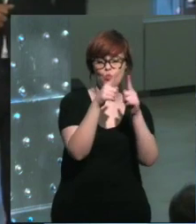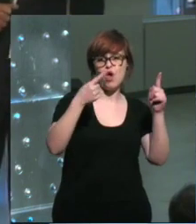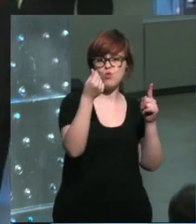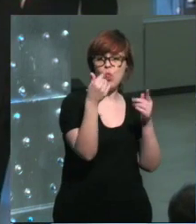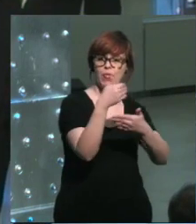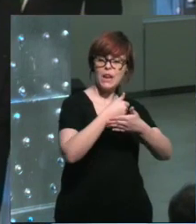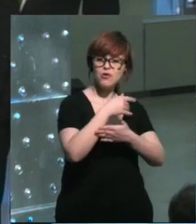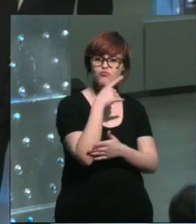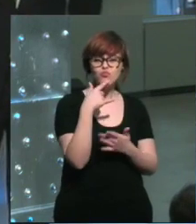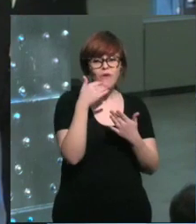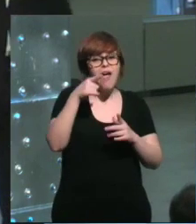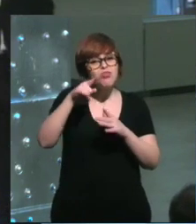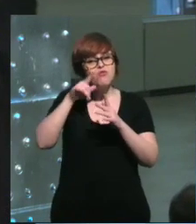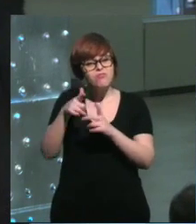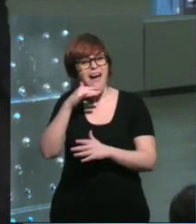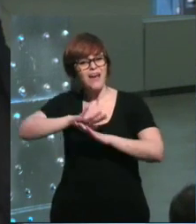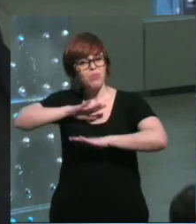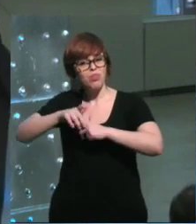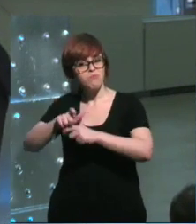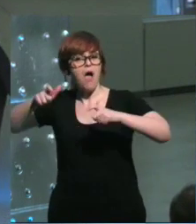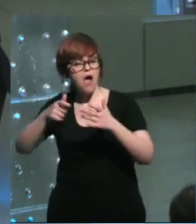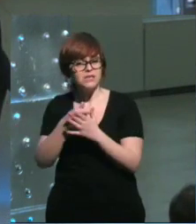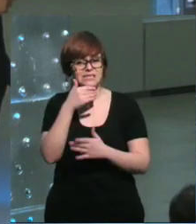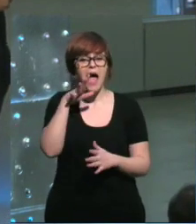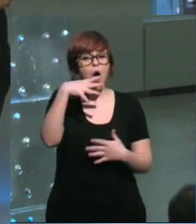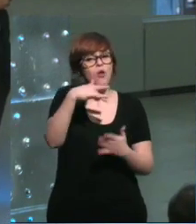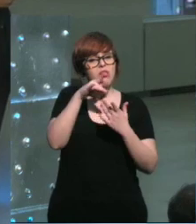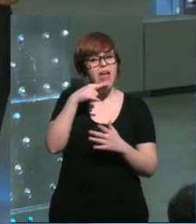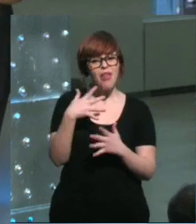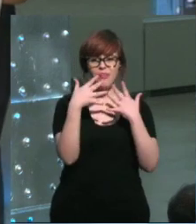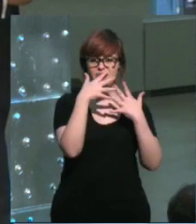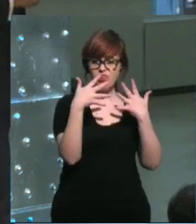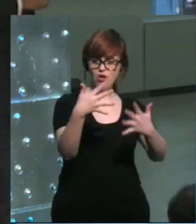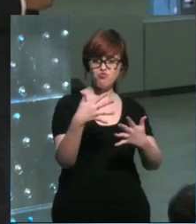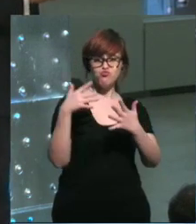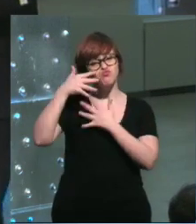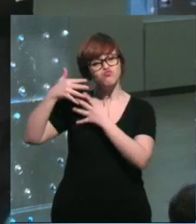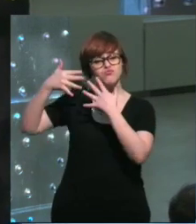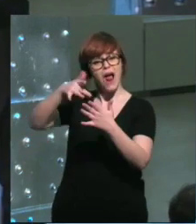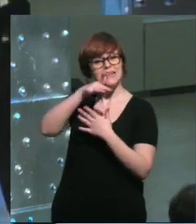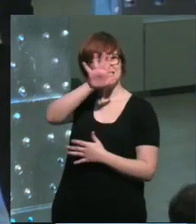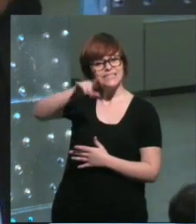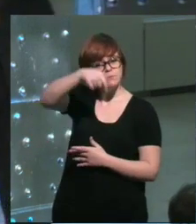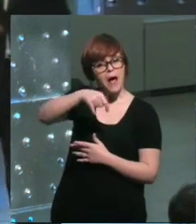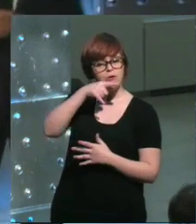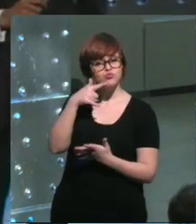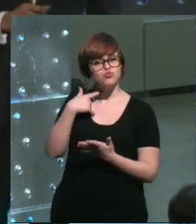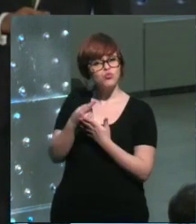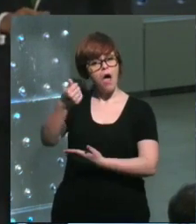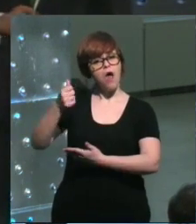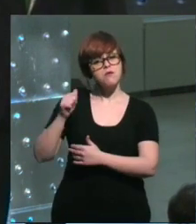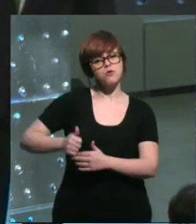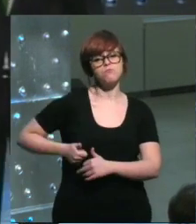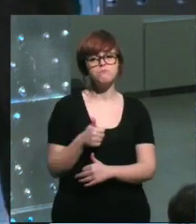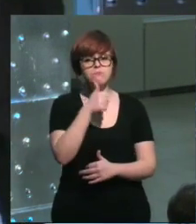crecimiento. Han doblado la capacidad adquisitiva en 10 años. Hemos pasado de 20 millones en